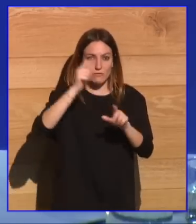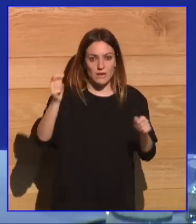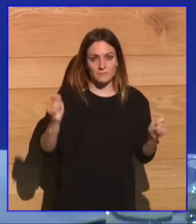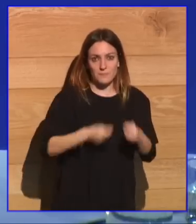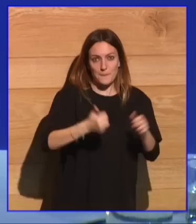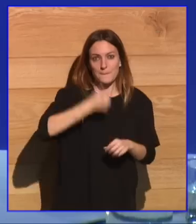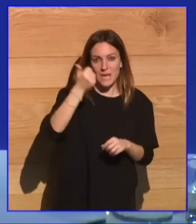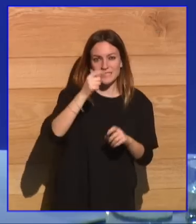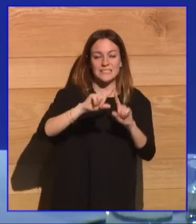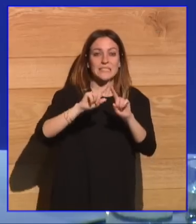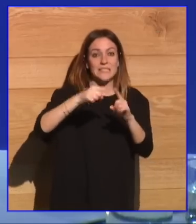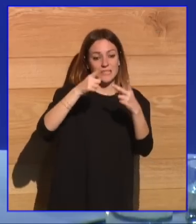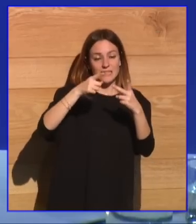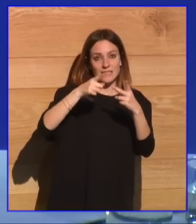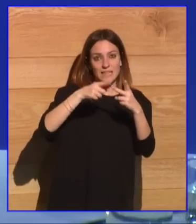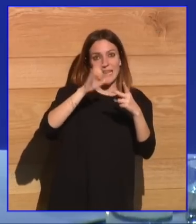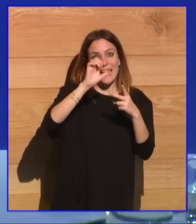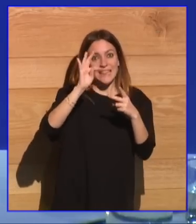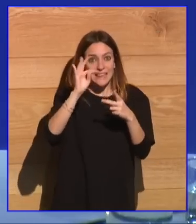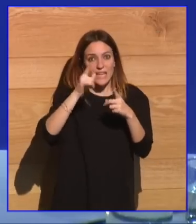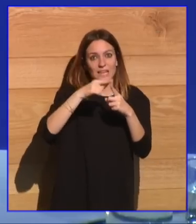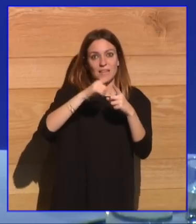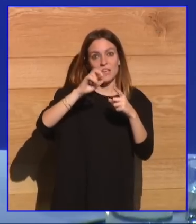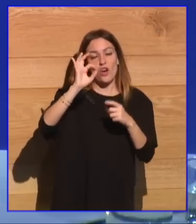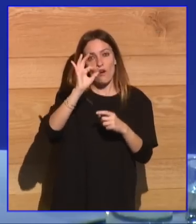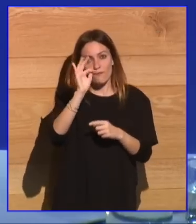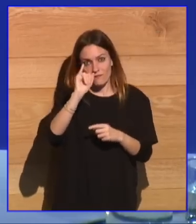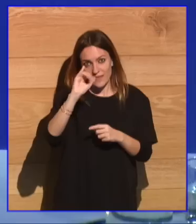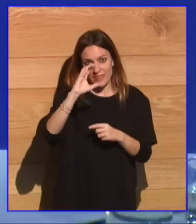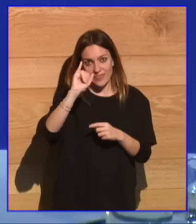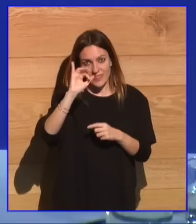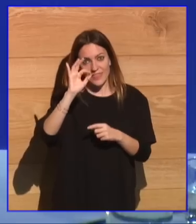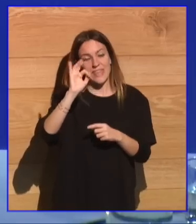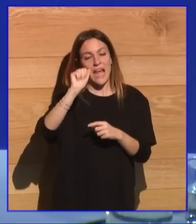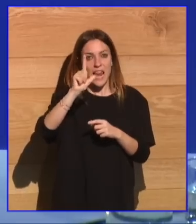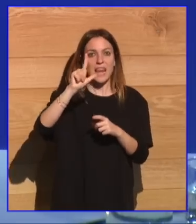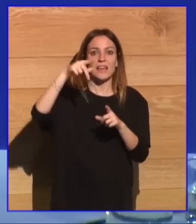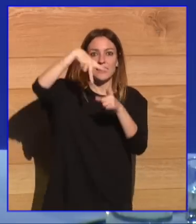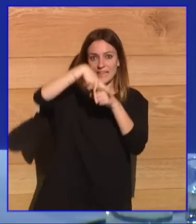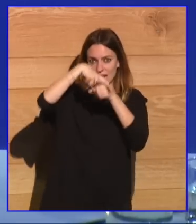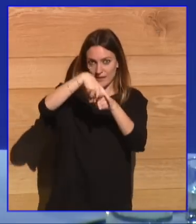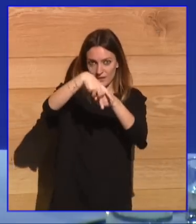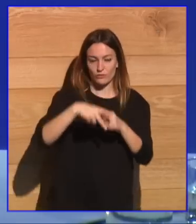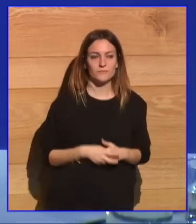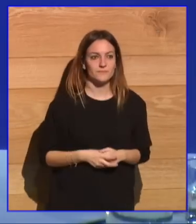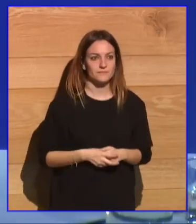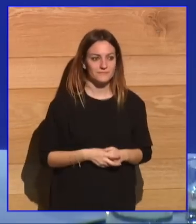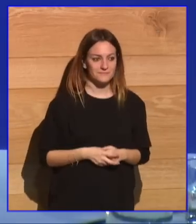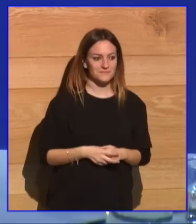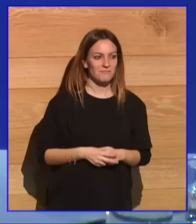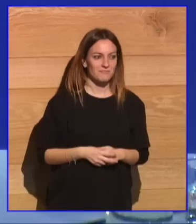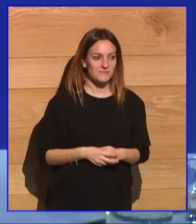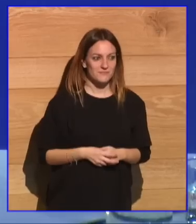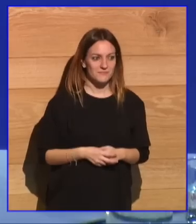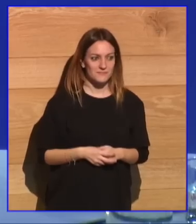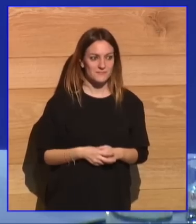de E.T. y Oficial y Caballero. ¿En serio? En serio. No tenía ni idea. Es más, habría apostado que